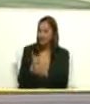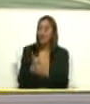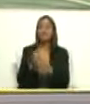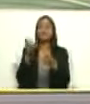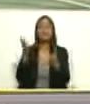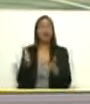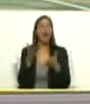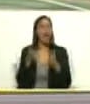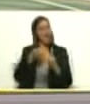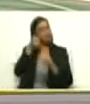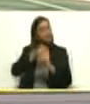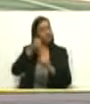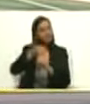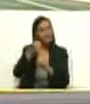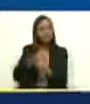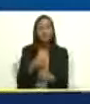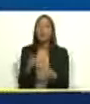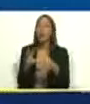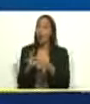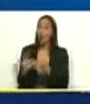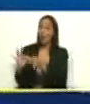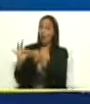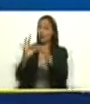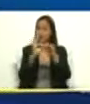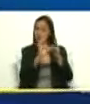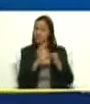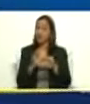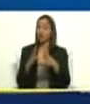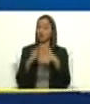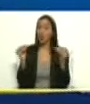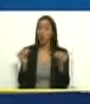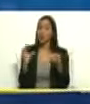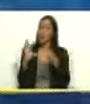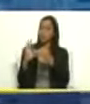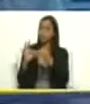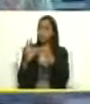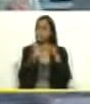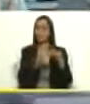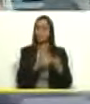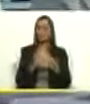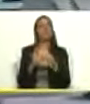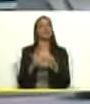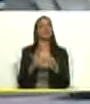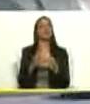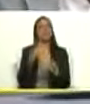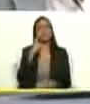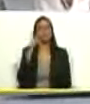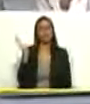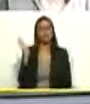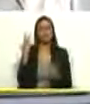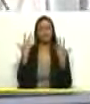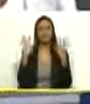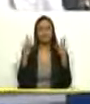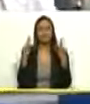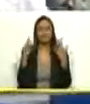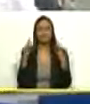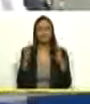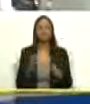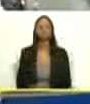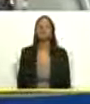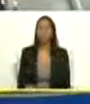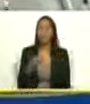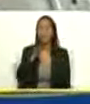batalla unir a todo el que pueda ser Unido Por amor a Venezuela por el futuro